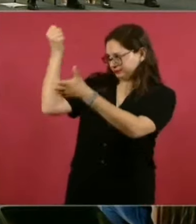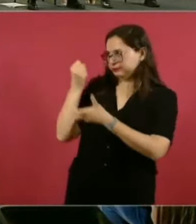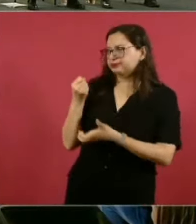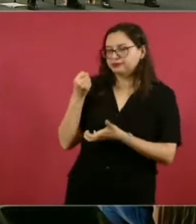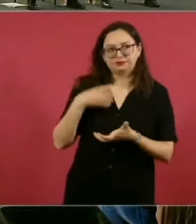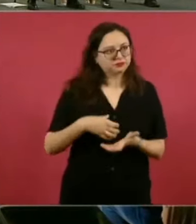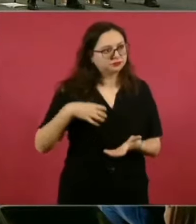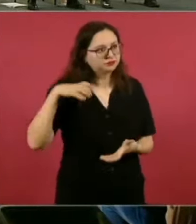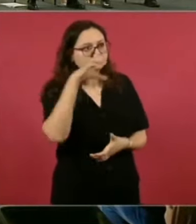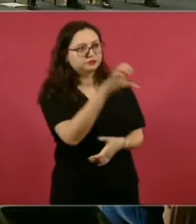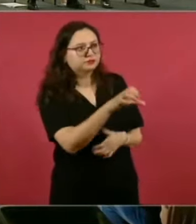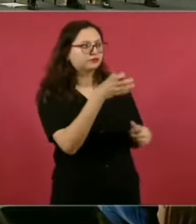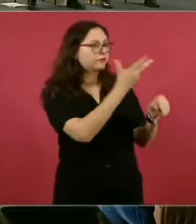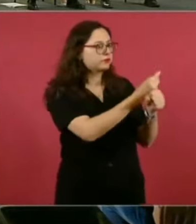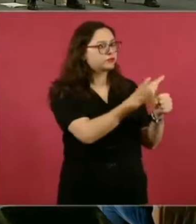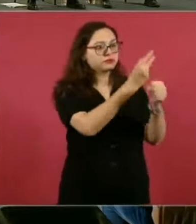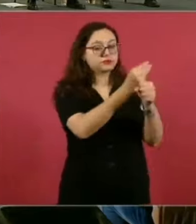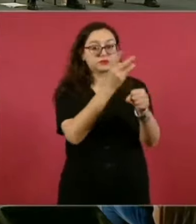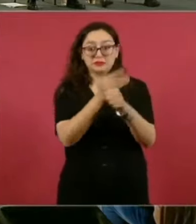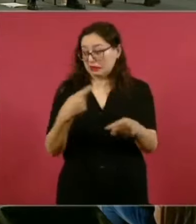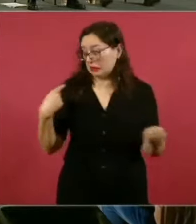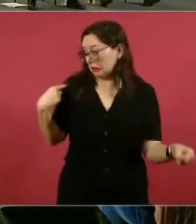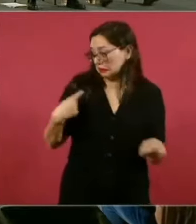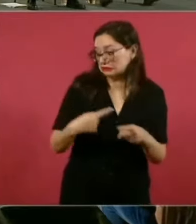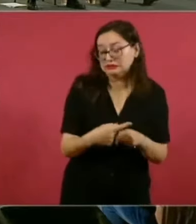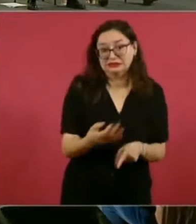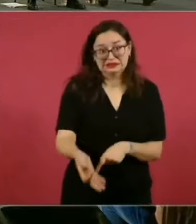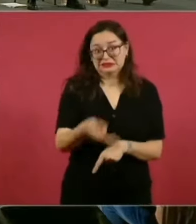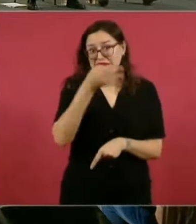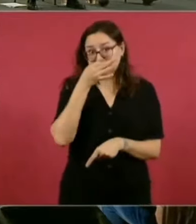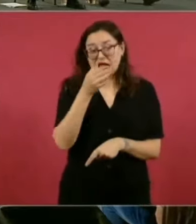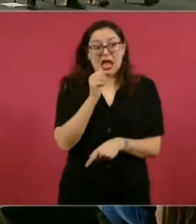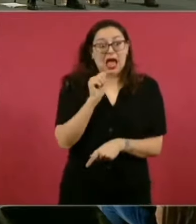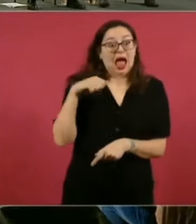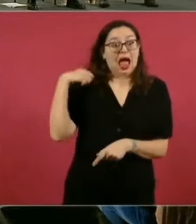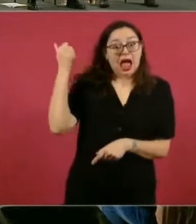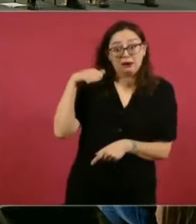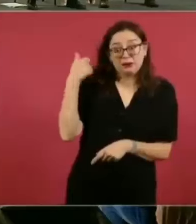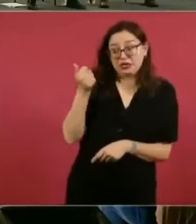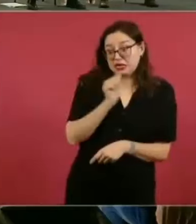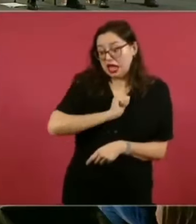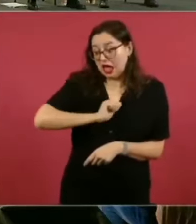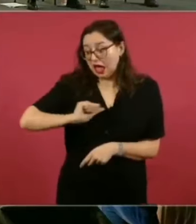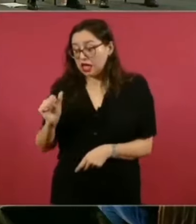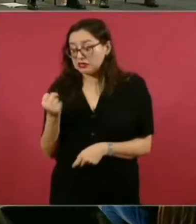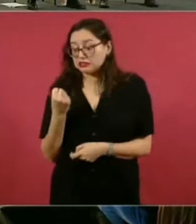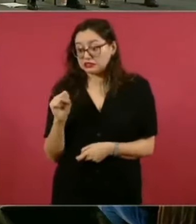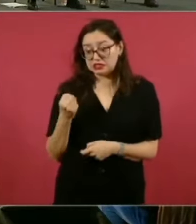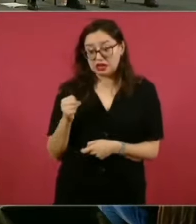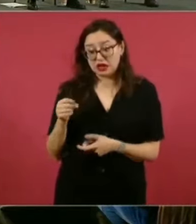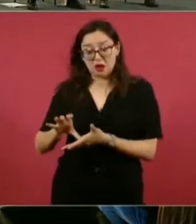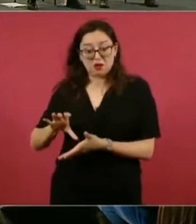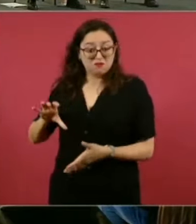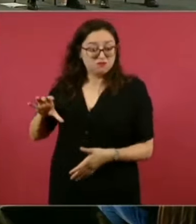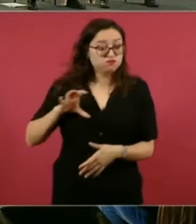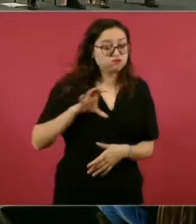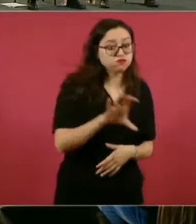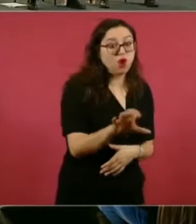invertido tanto en tan poco tiempo, porque de abril a la fecha se han dispersado